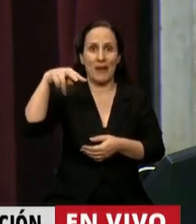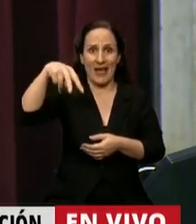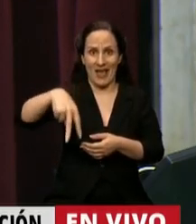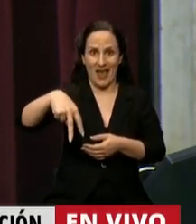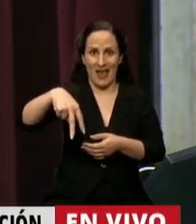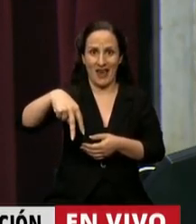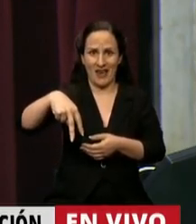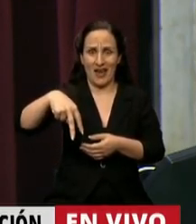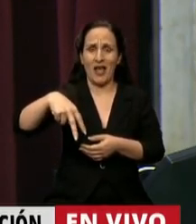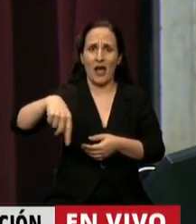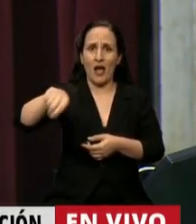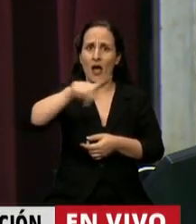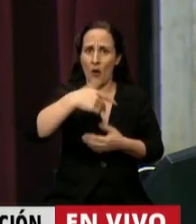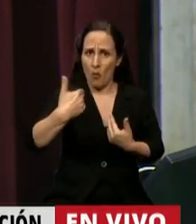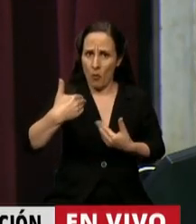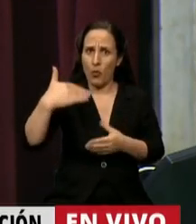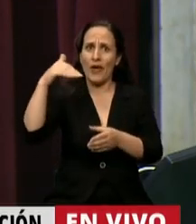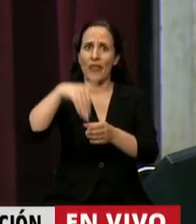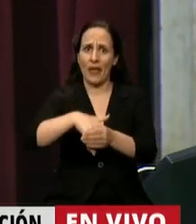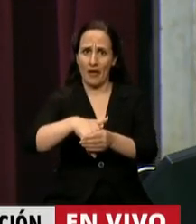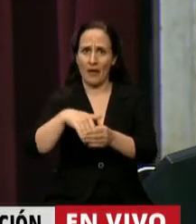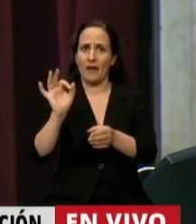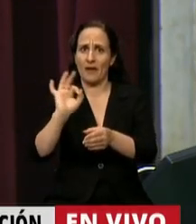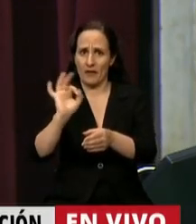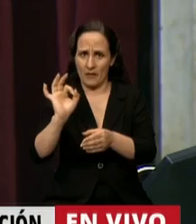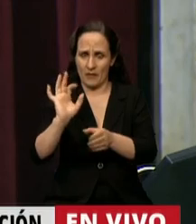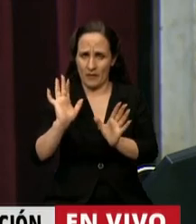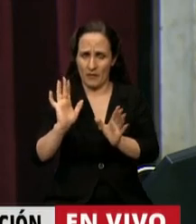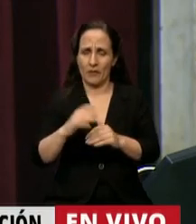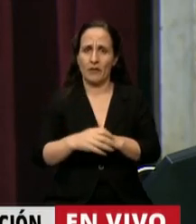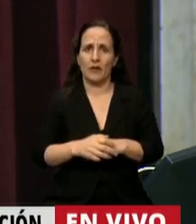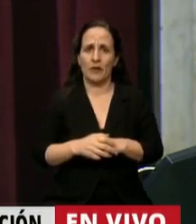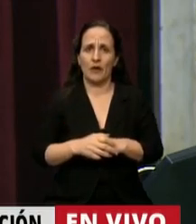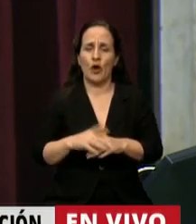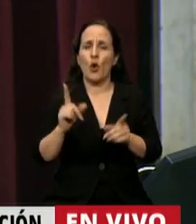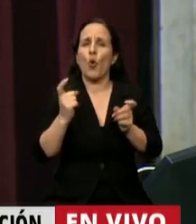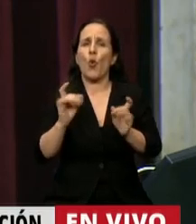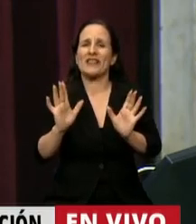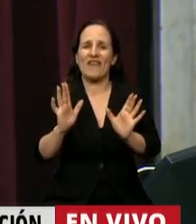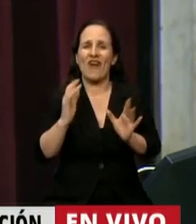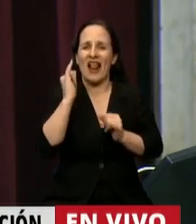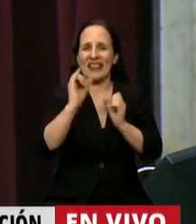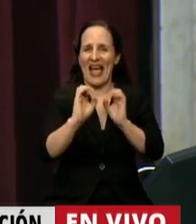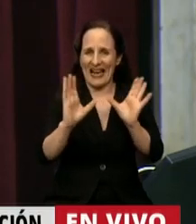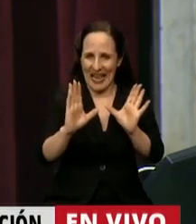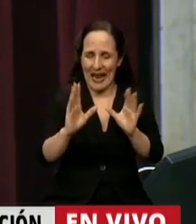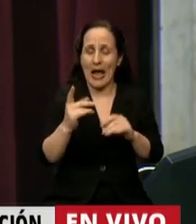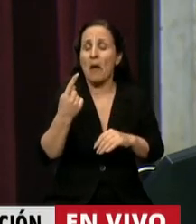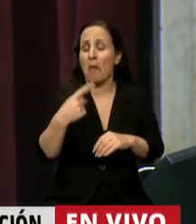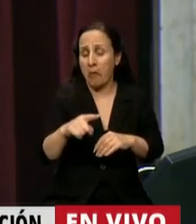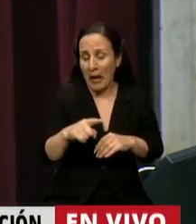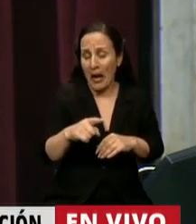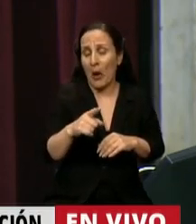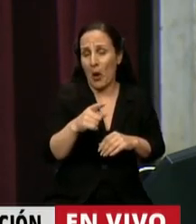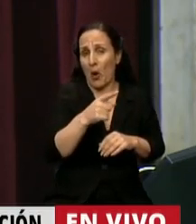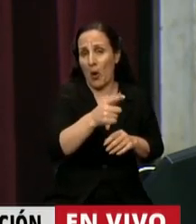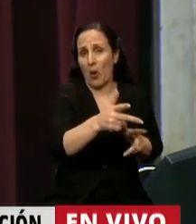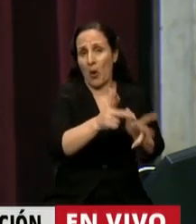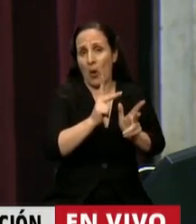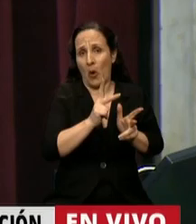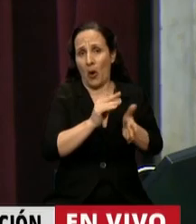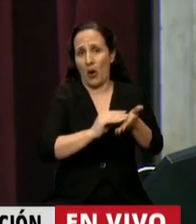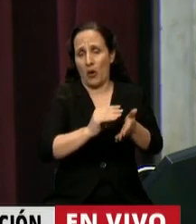permite hacer uso del voto de la abstención, con lo cual no hace falta la aclaración, pero vale la